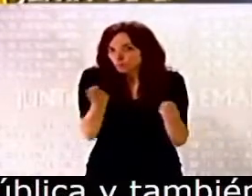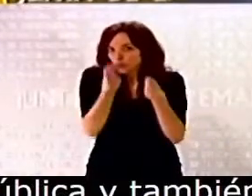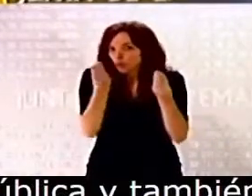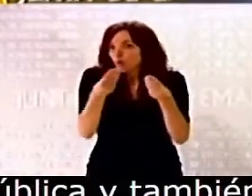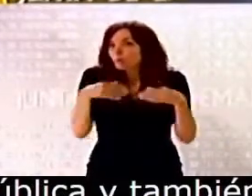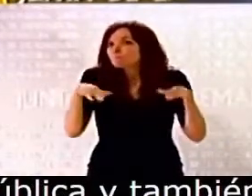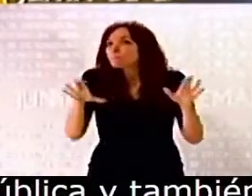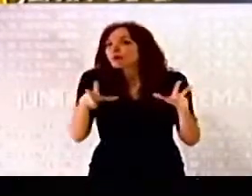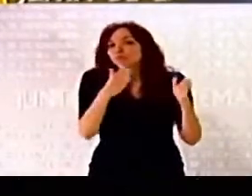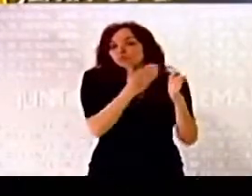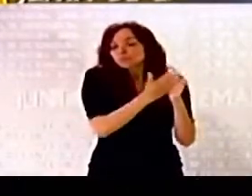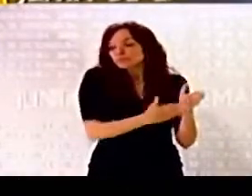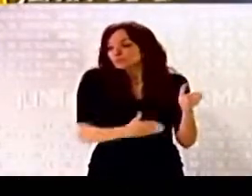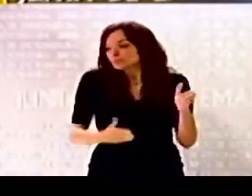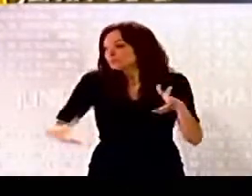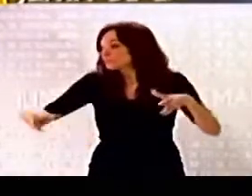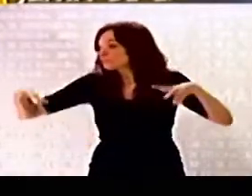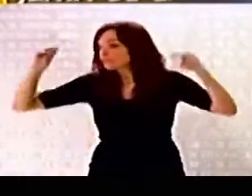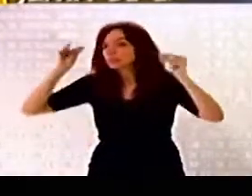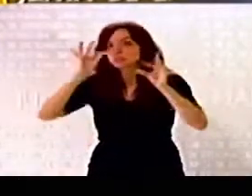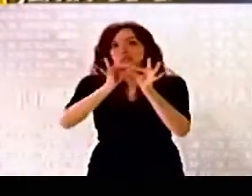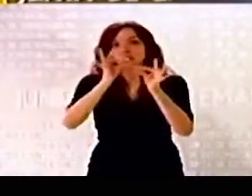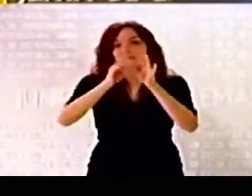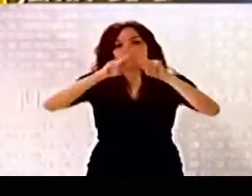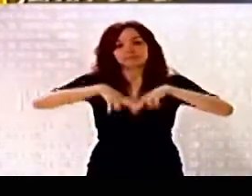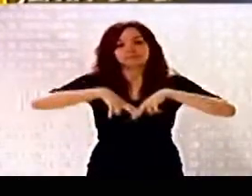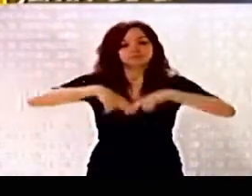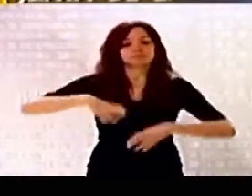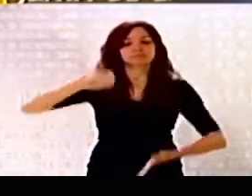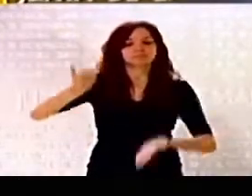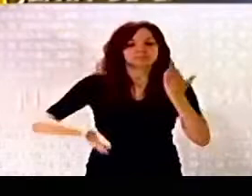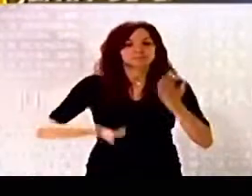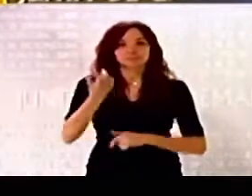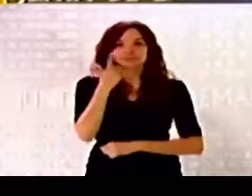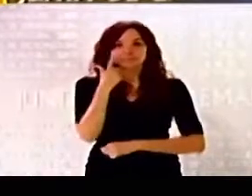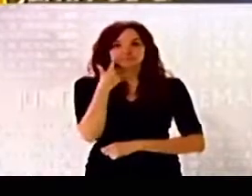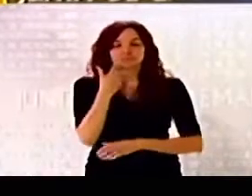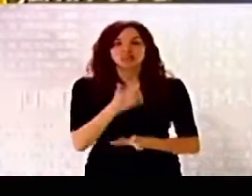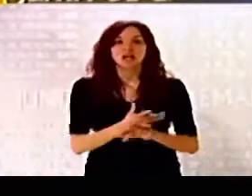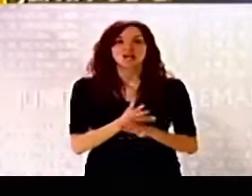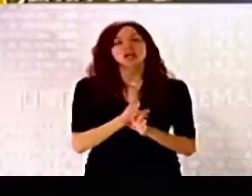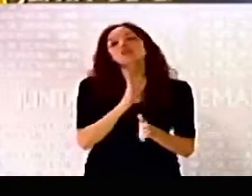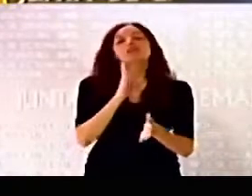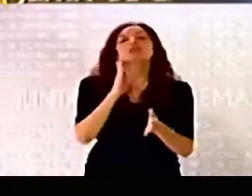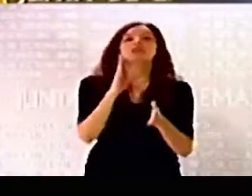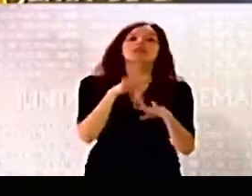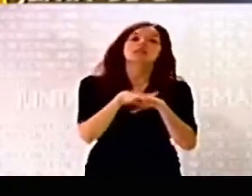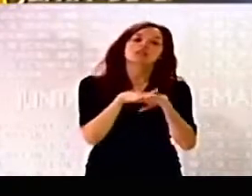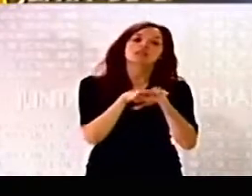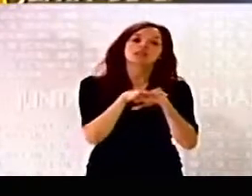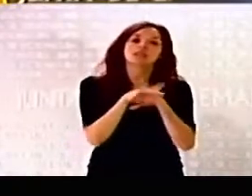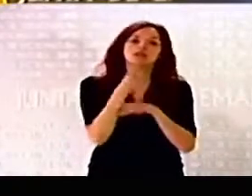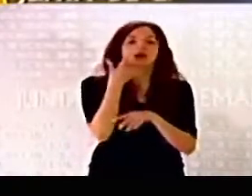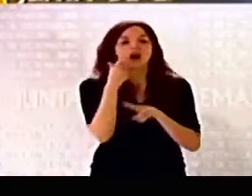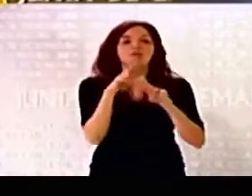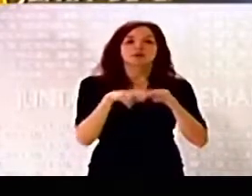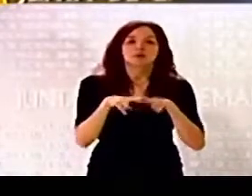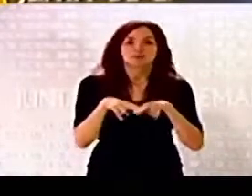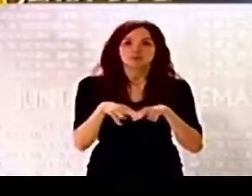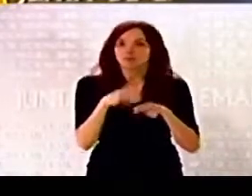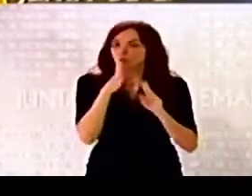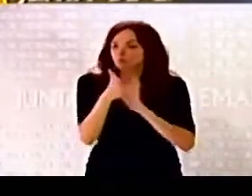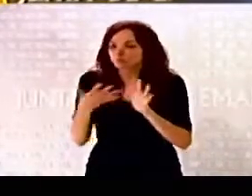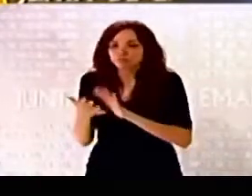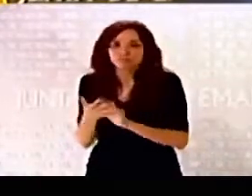Evaluaremos al final de este periodo lectivo la red de ludotecas que ponemos por vez primera con muchísima premura de